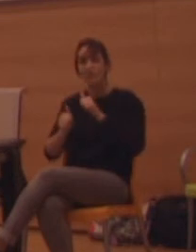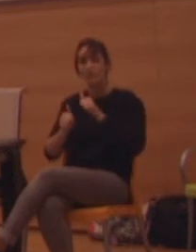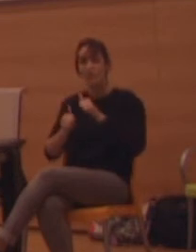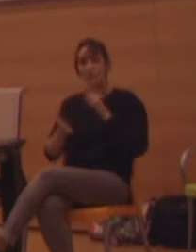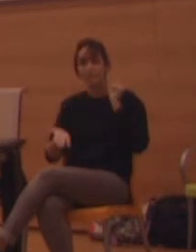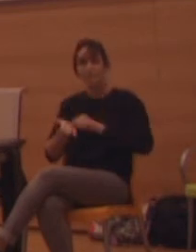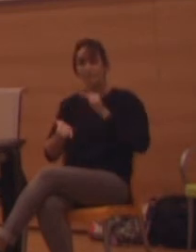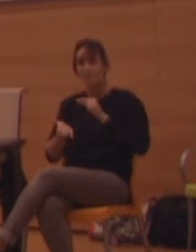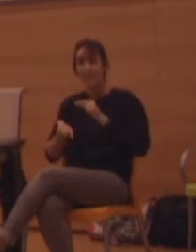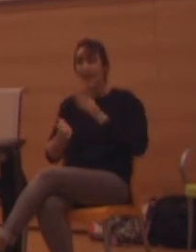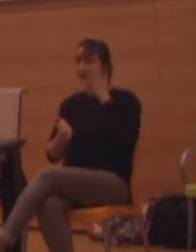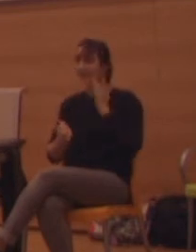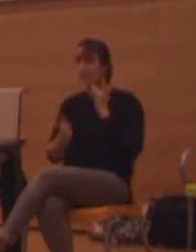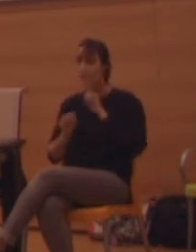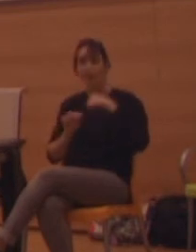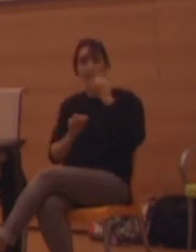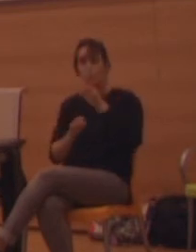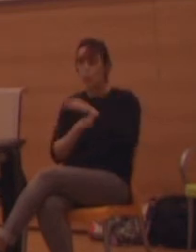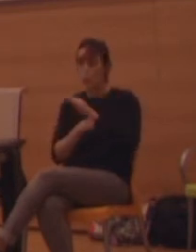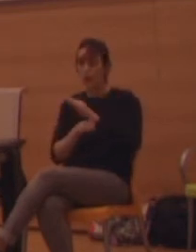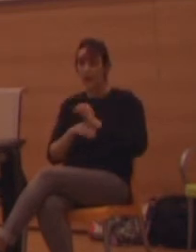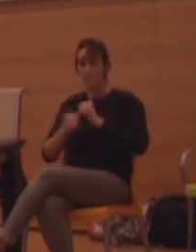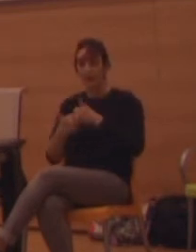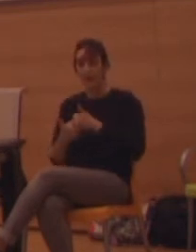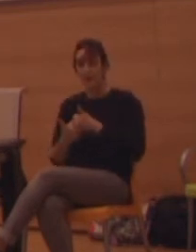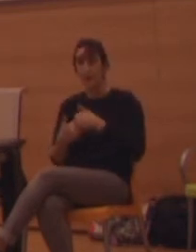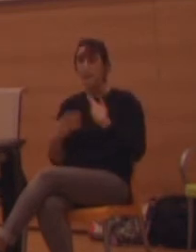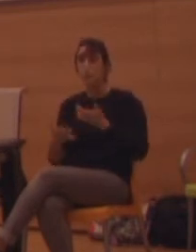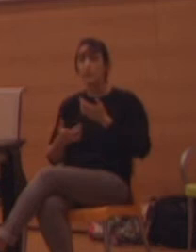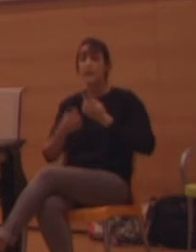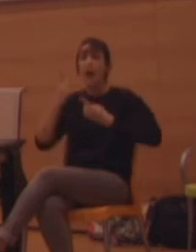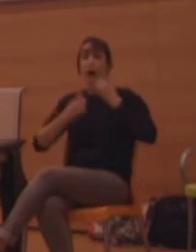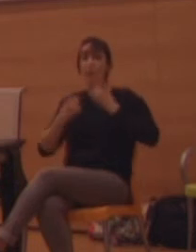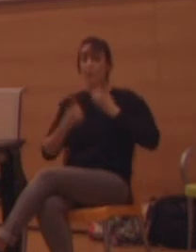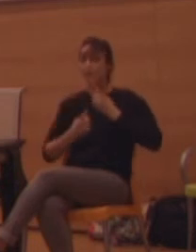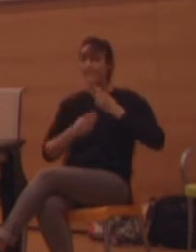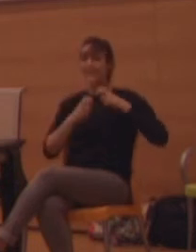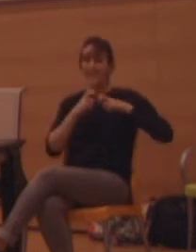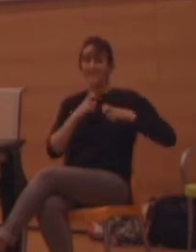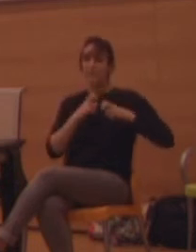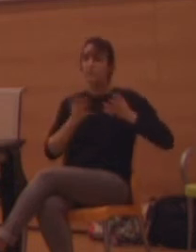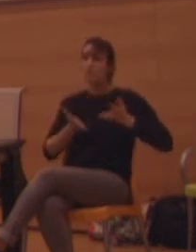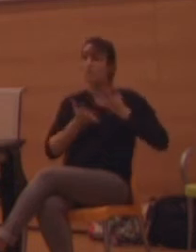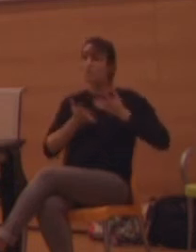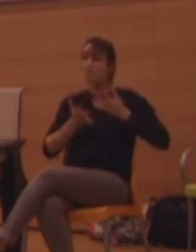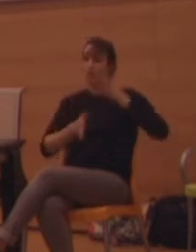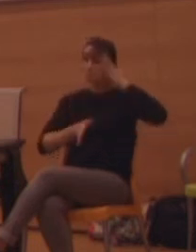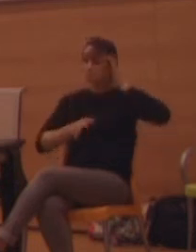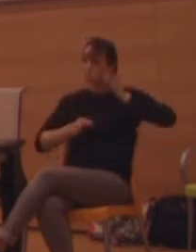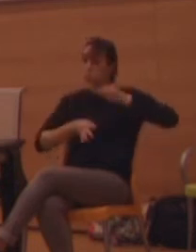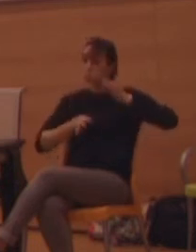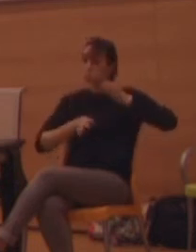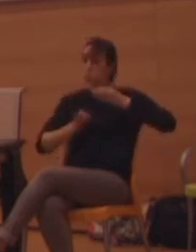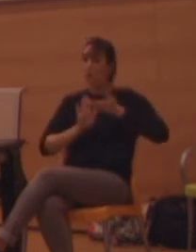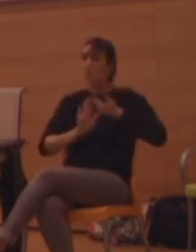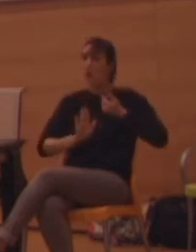empezar a tratarla, ¿no? Después podemos tener pequeñas lesiones que a veces pues no las damos importancia y no la quitamos,